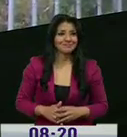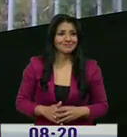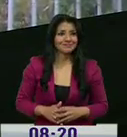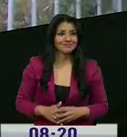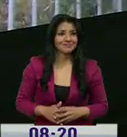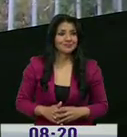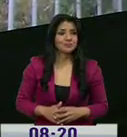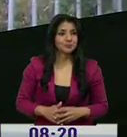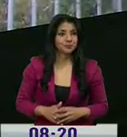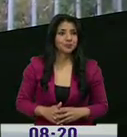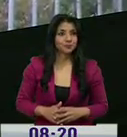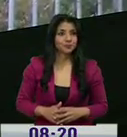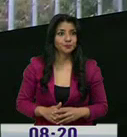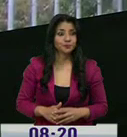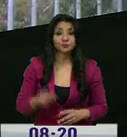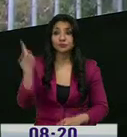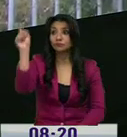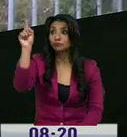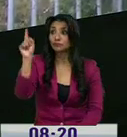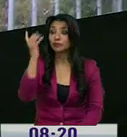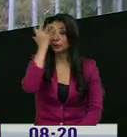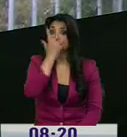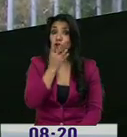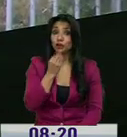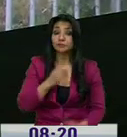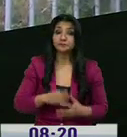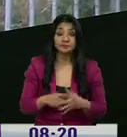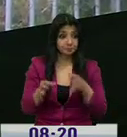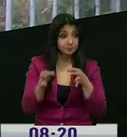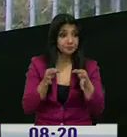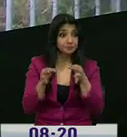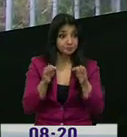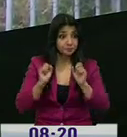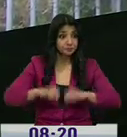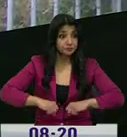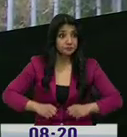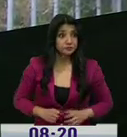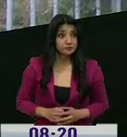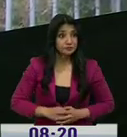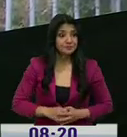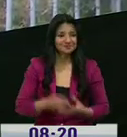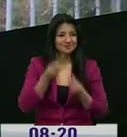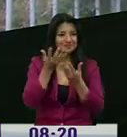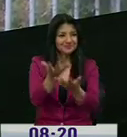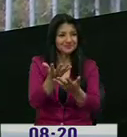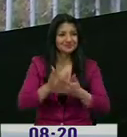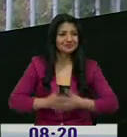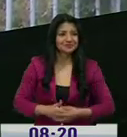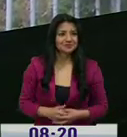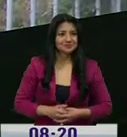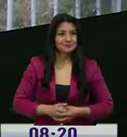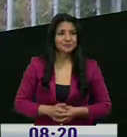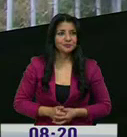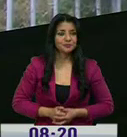bueno, vea, está bonito lo que tiene atrás suyo. Muy, pero muy bonito. Cuéntenos.